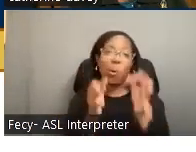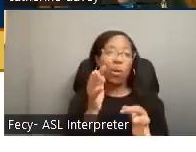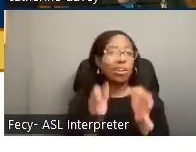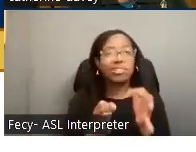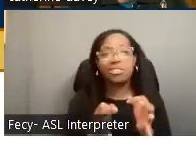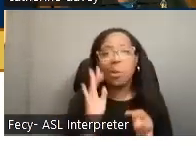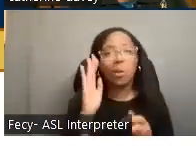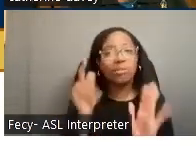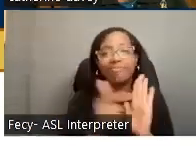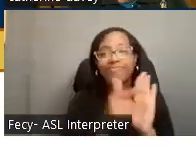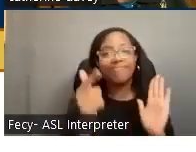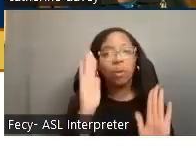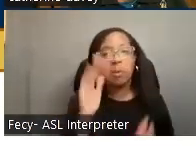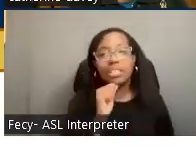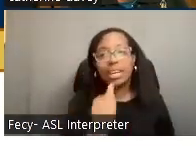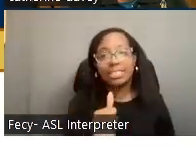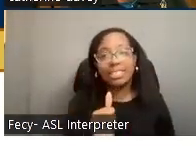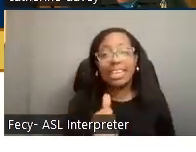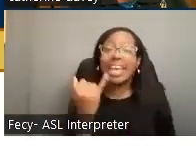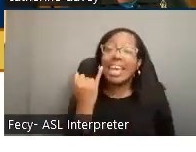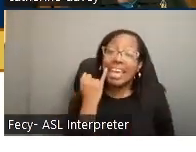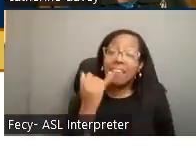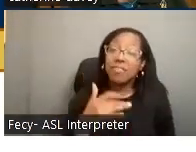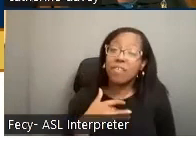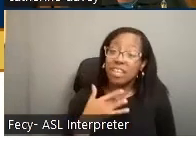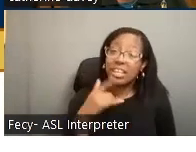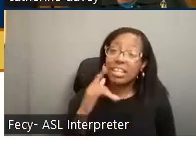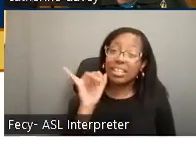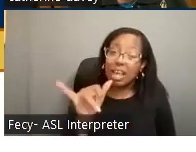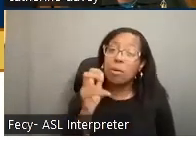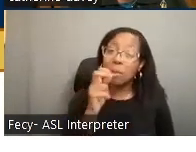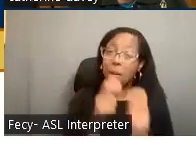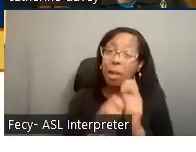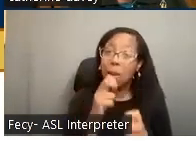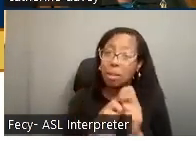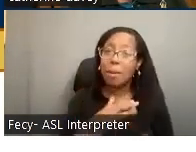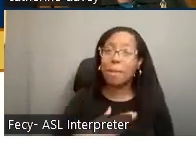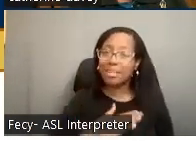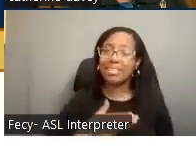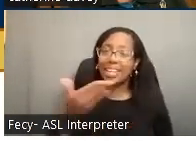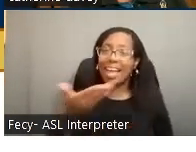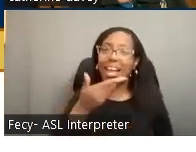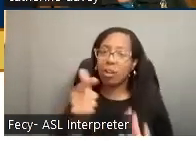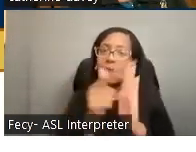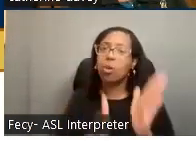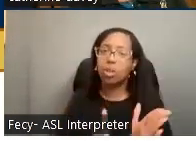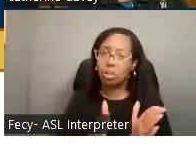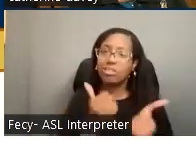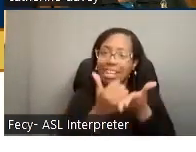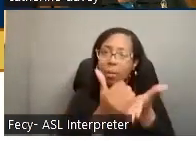ignoran eso, pero la mayoría no lo hace. Les animo que si esto podría ser un problema potencial, yo contrataría